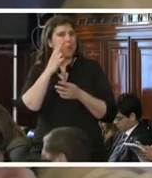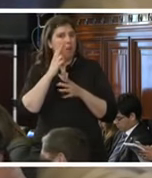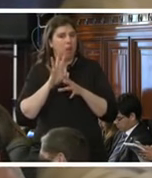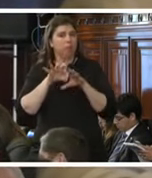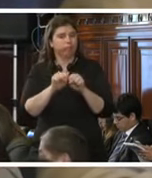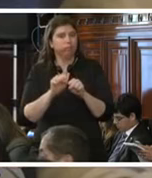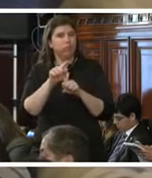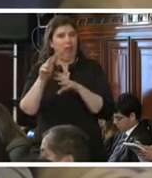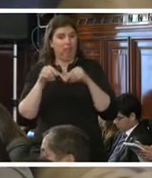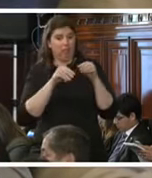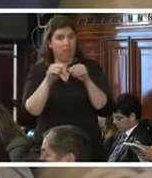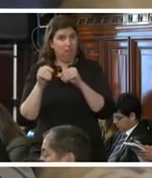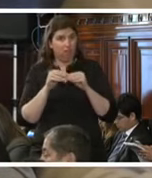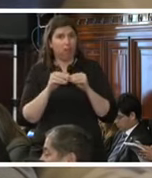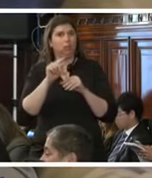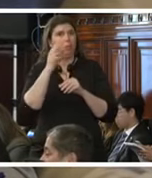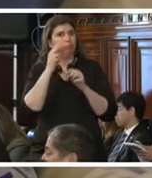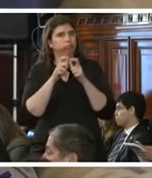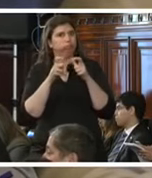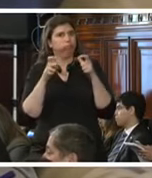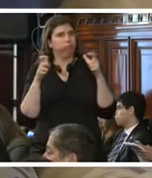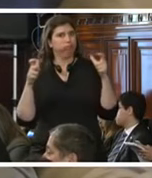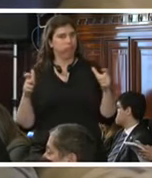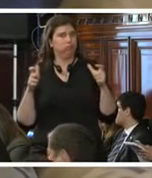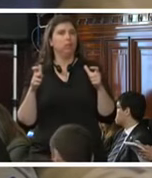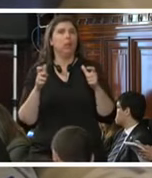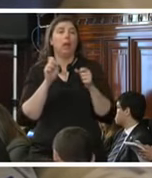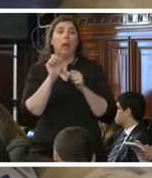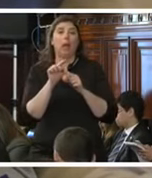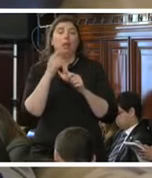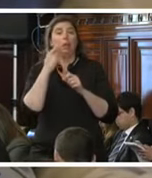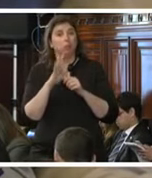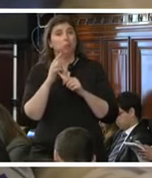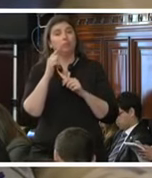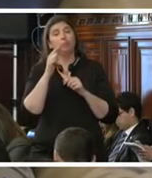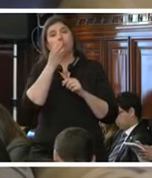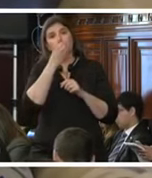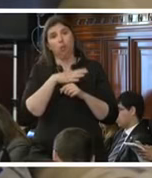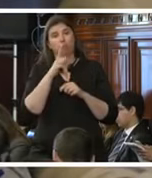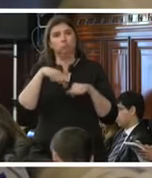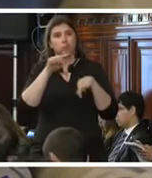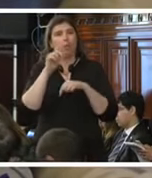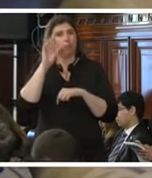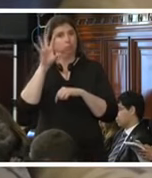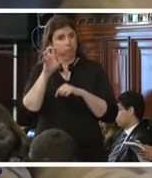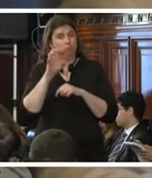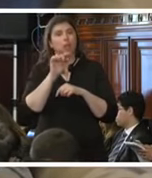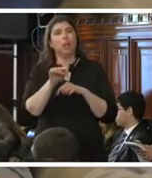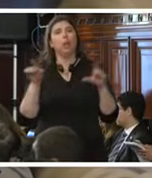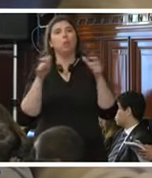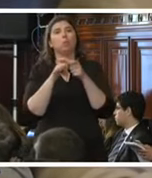son crecientes. Y en ese sentido, tal vez valga la pena aquí recordar lo que la propia Corte Interamericana al